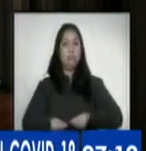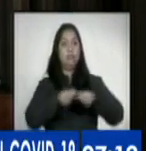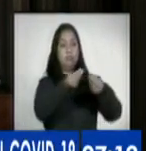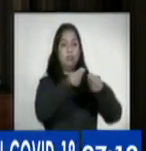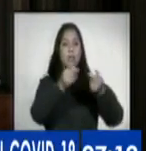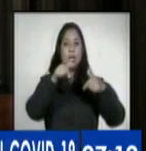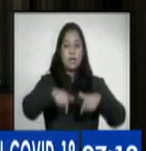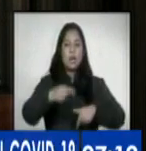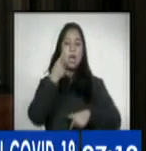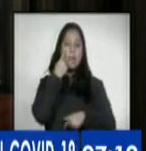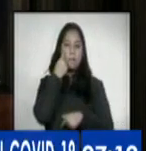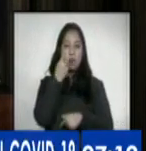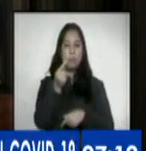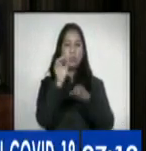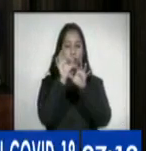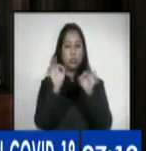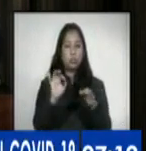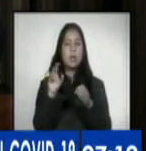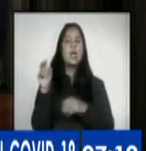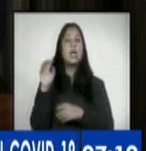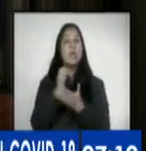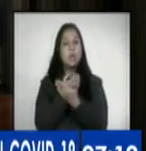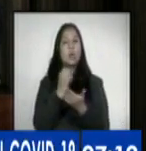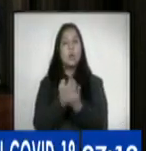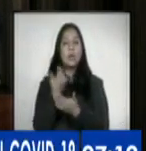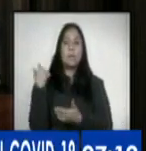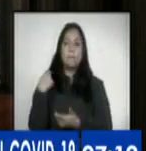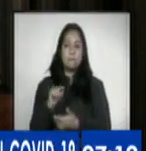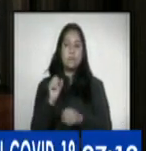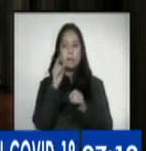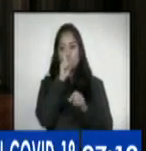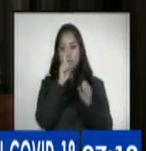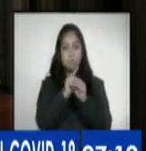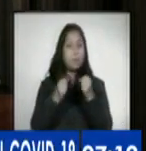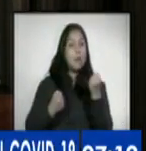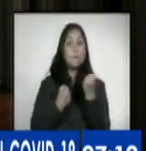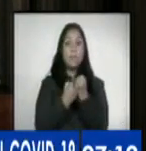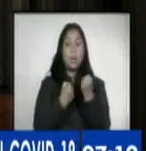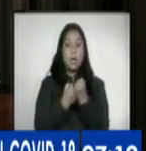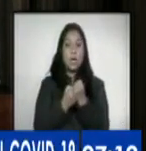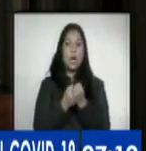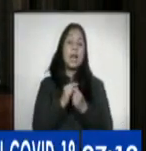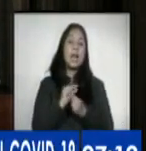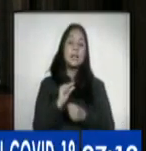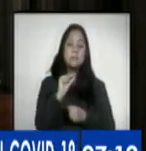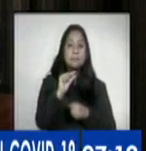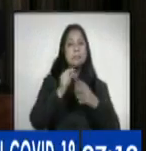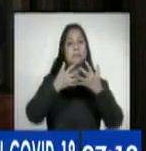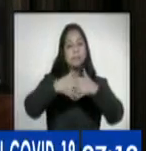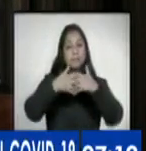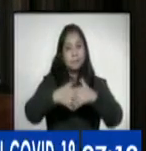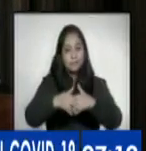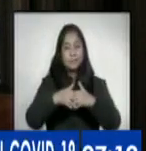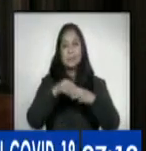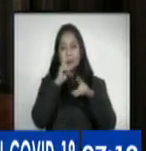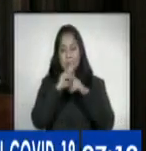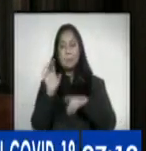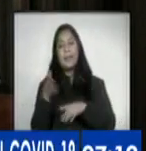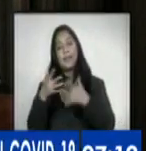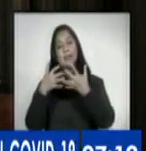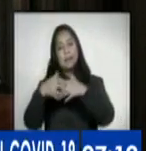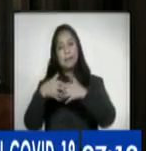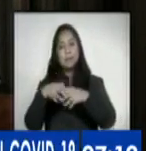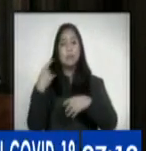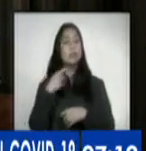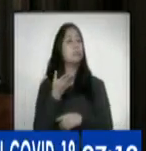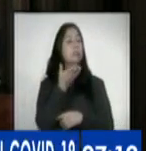paquete de medidas económicas que van a ayudar a auxiliar a las micro y pequeñas empresas, en donde estamos pidiendo al